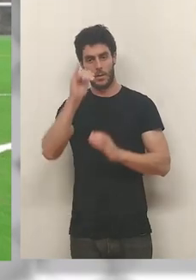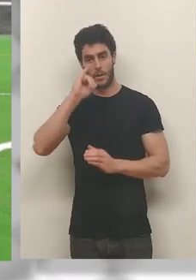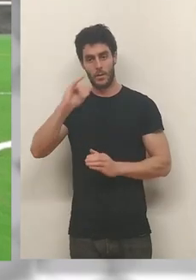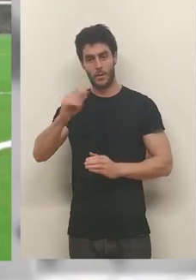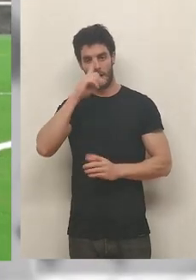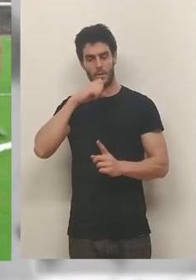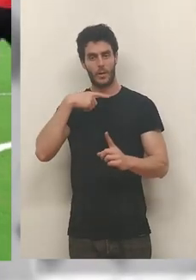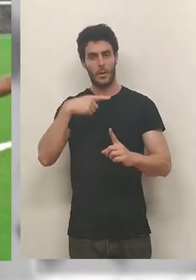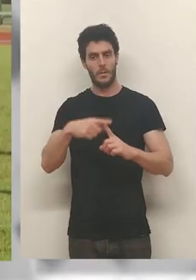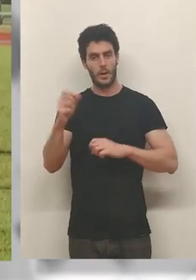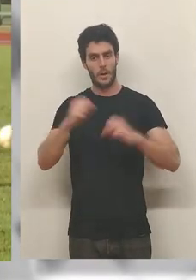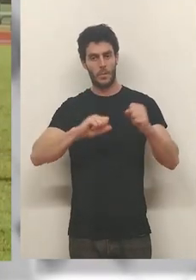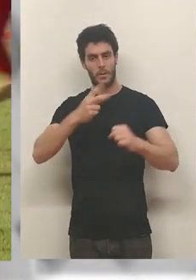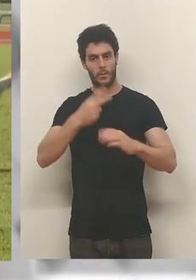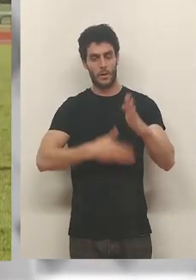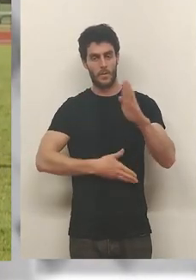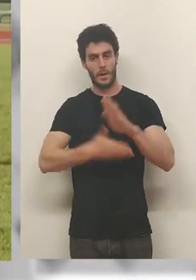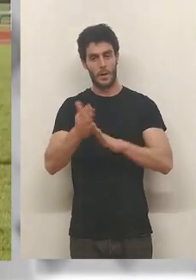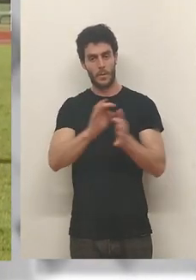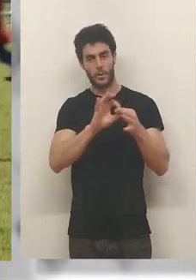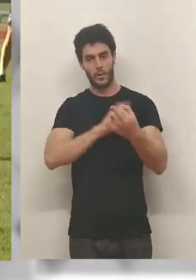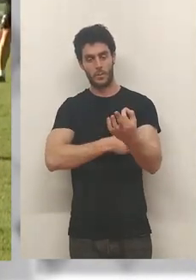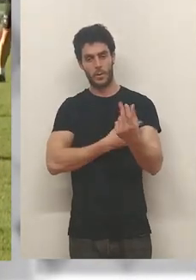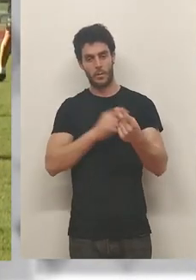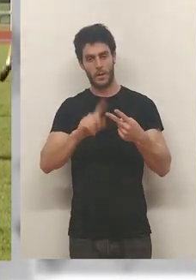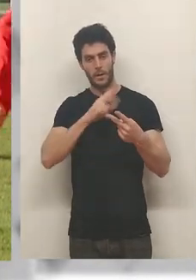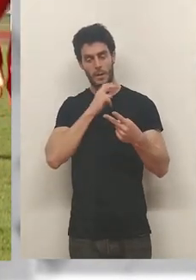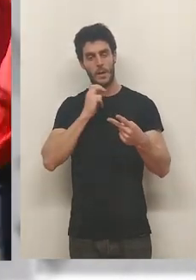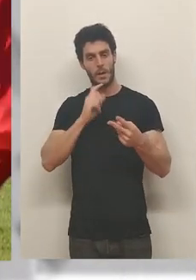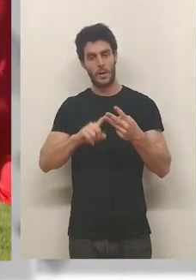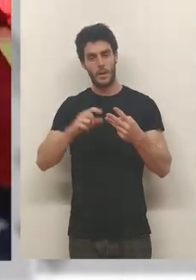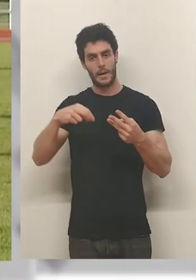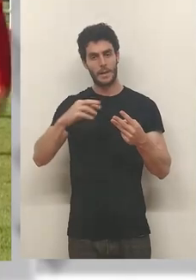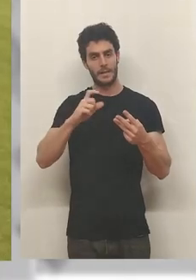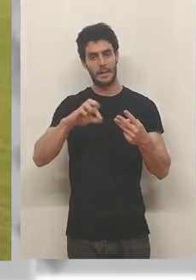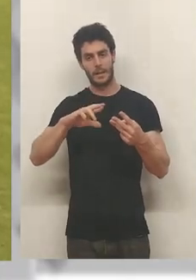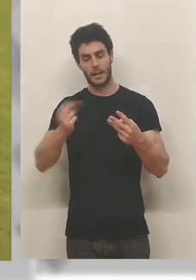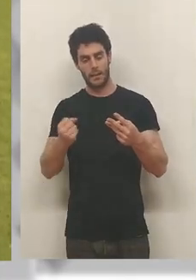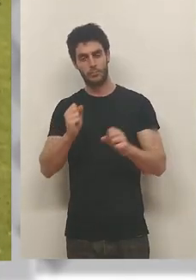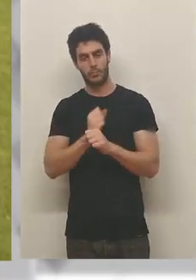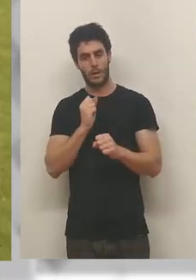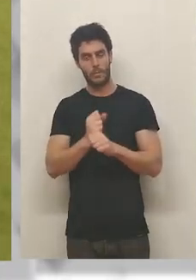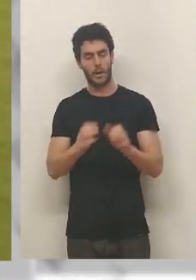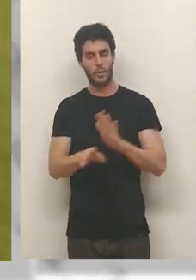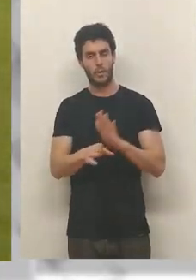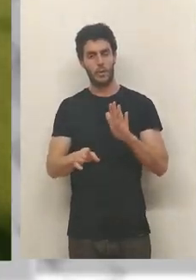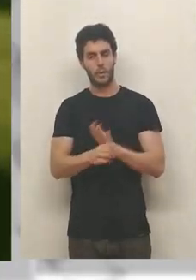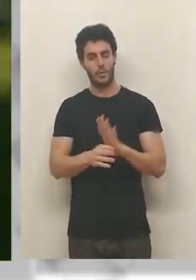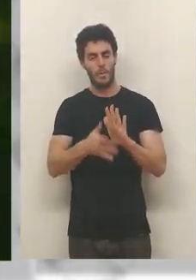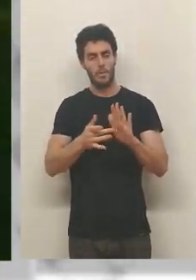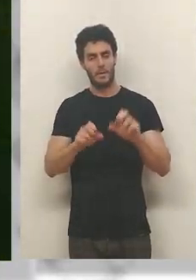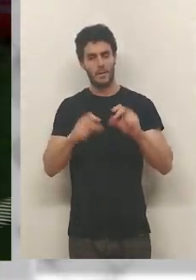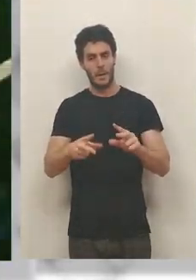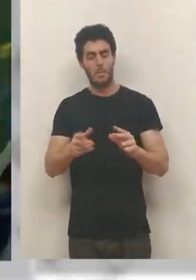Los tres equipos riojanos que competirán la próxima temporada en segunda federación, Unión Deportiva Logroñés, Calahorra y Naxara siguen trabajando sin